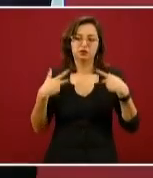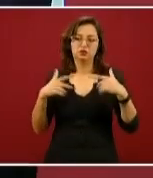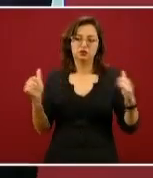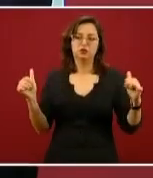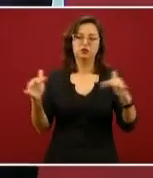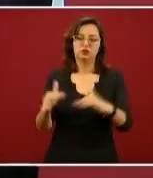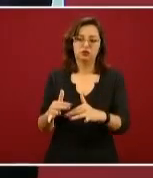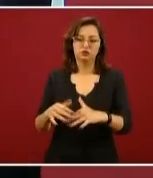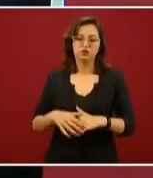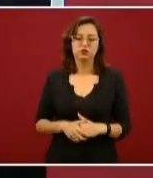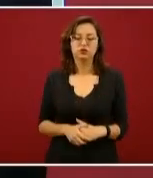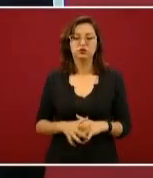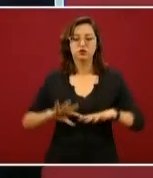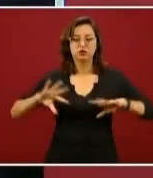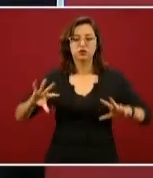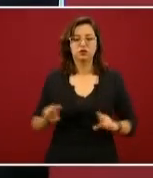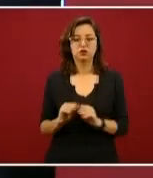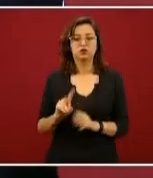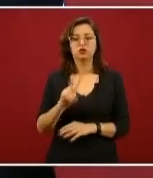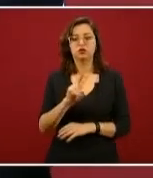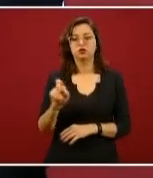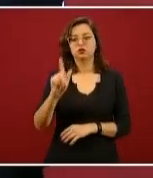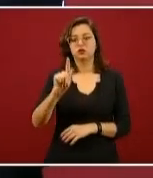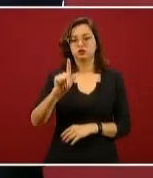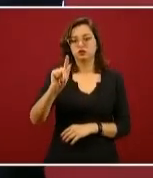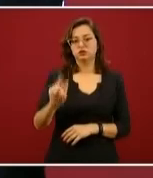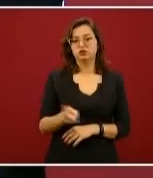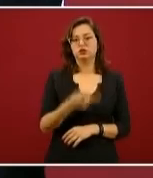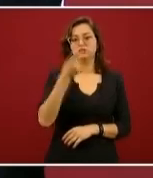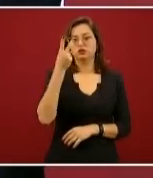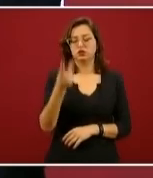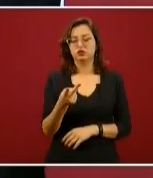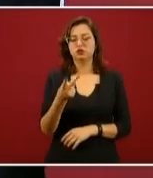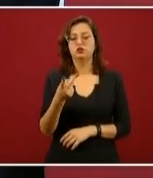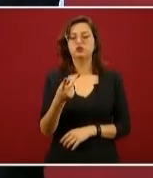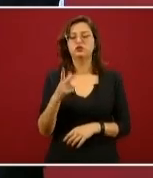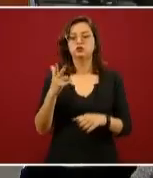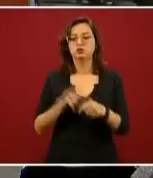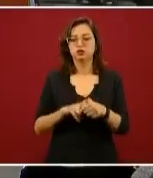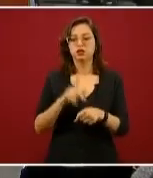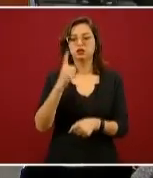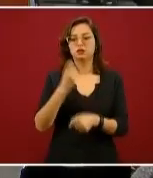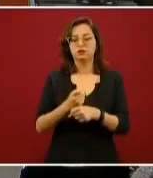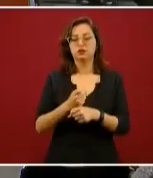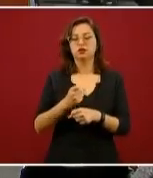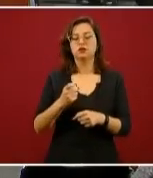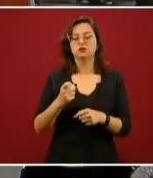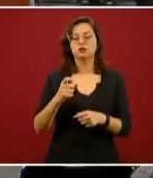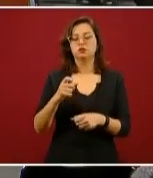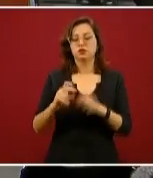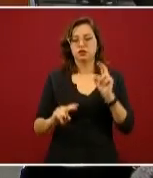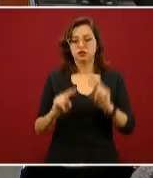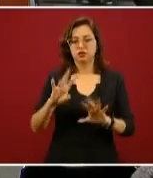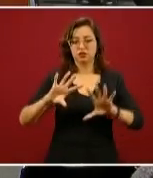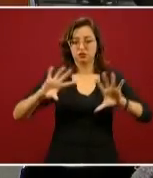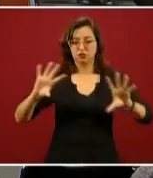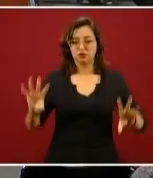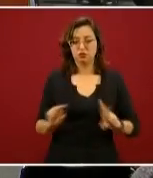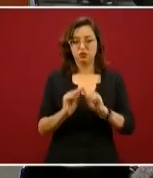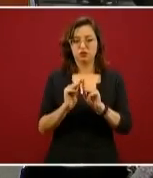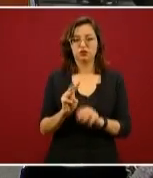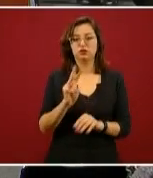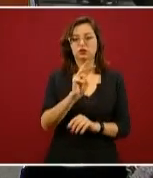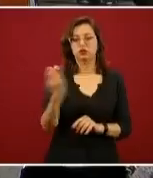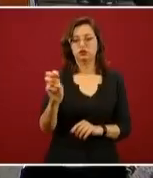población, haciendo un total de 272 instalaciones de primer nivel y en total general de los hospitales